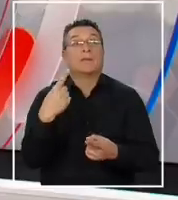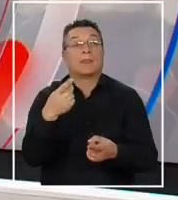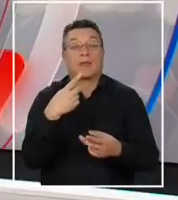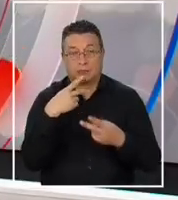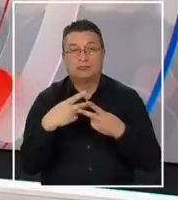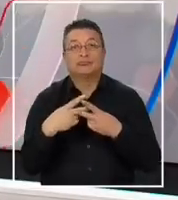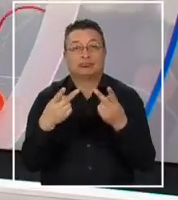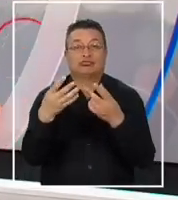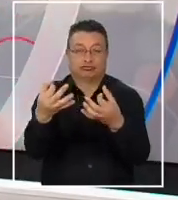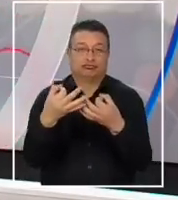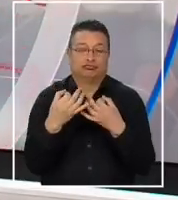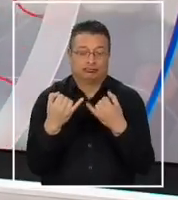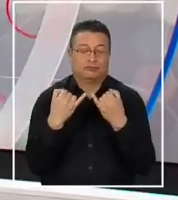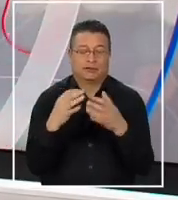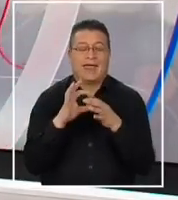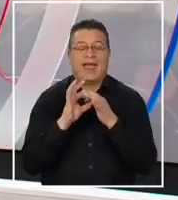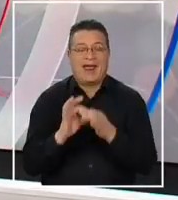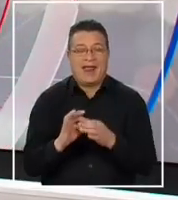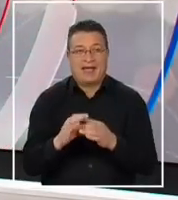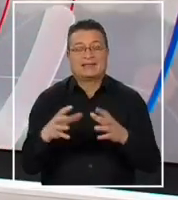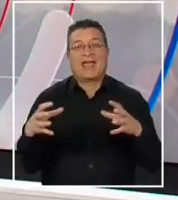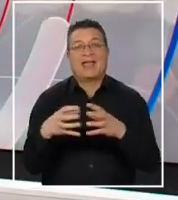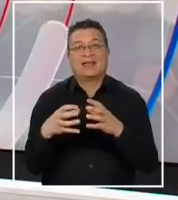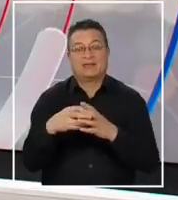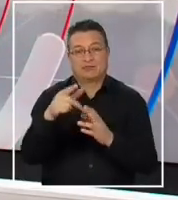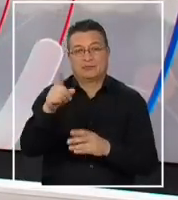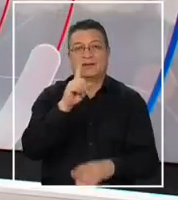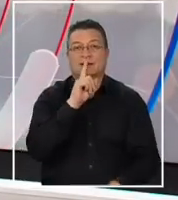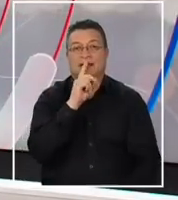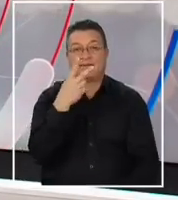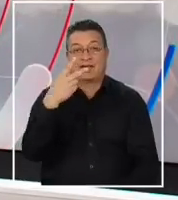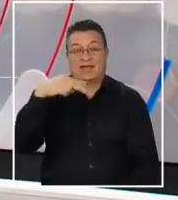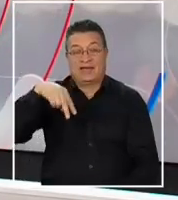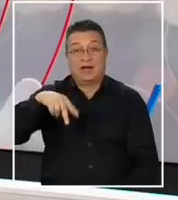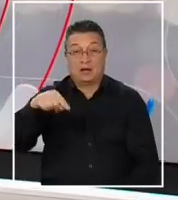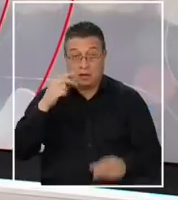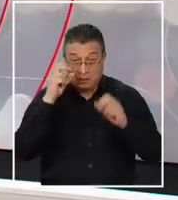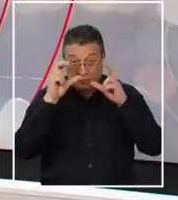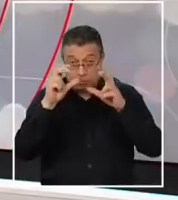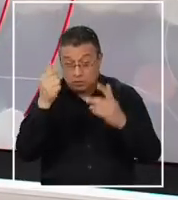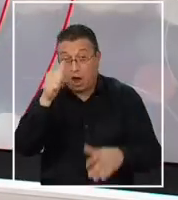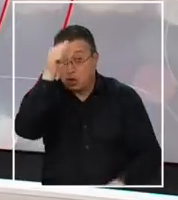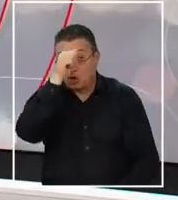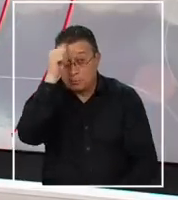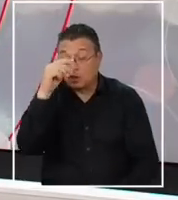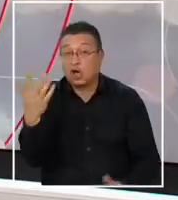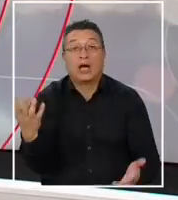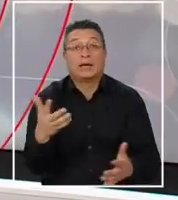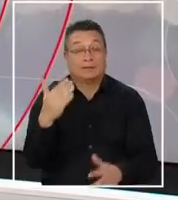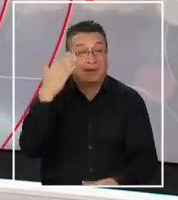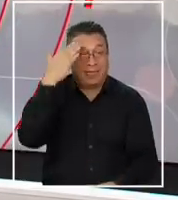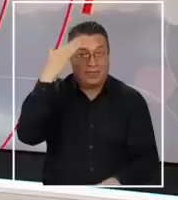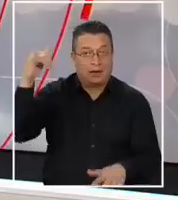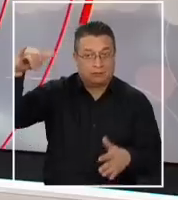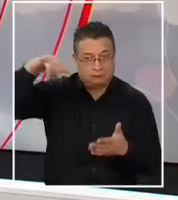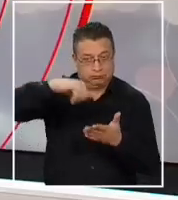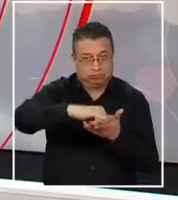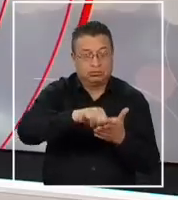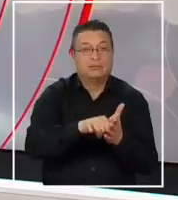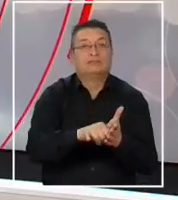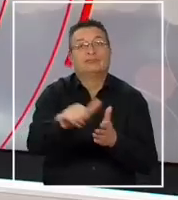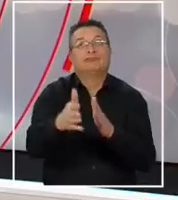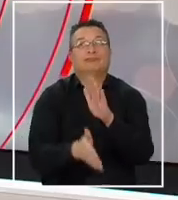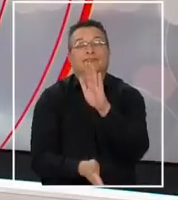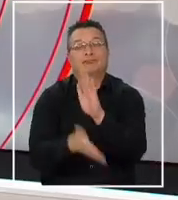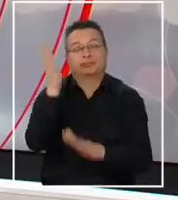Bustos. Josefa, muy buenas noches. Gracias al equipo de TVN y estaremos pendientes, por supuesto, de aquí hasta el domingo, que será el día en que ese